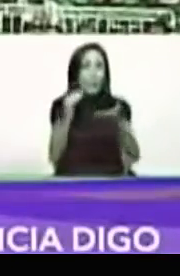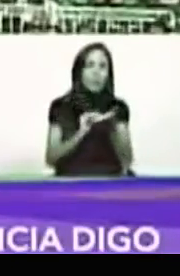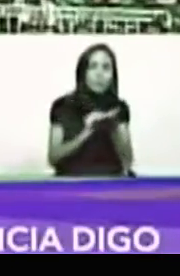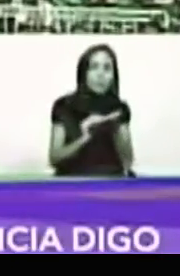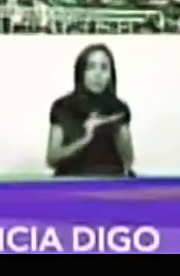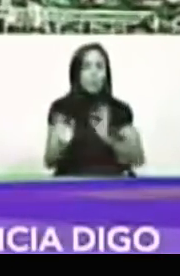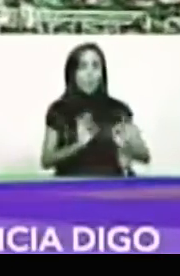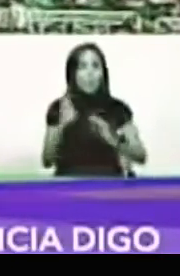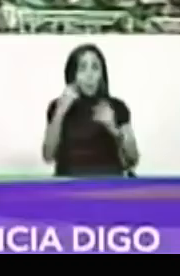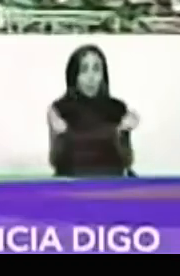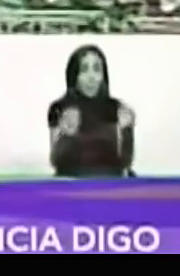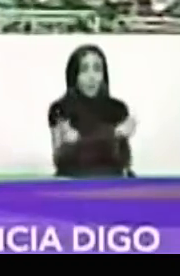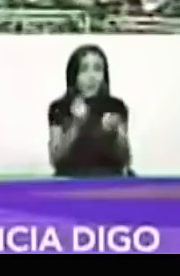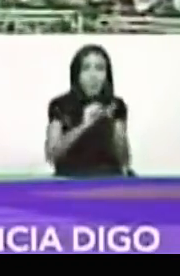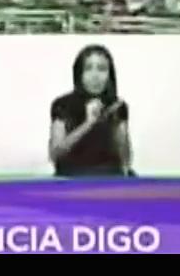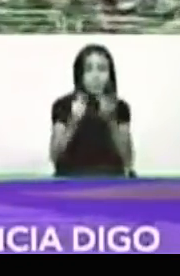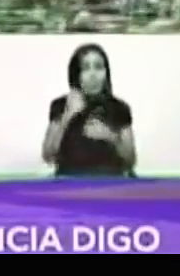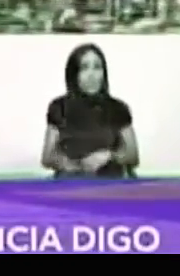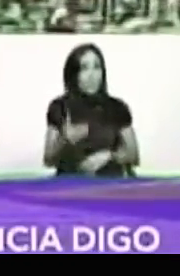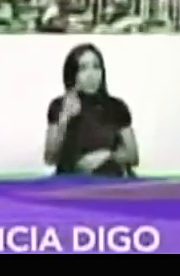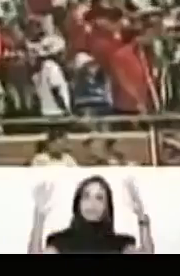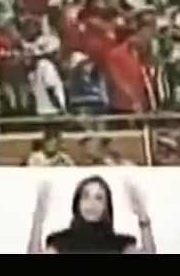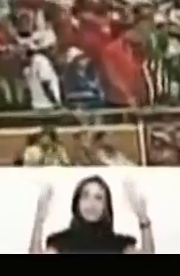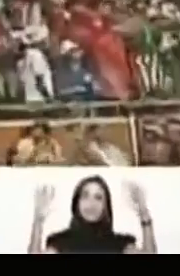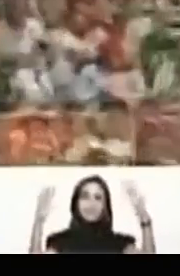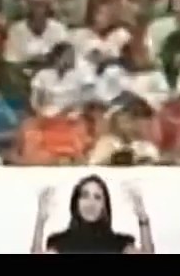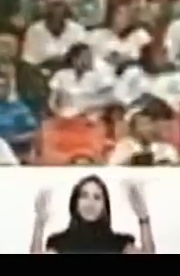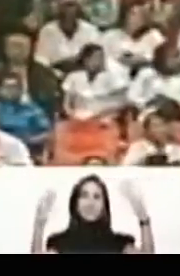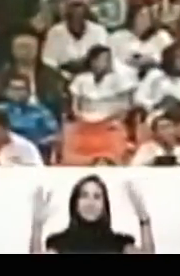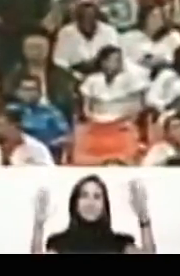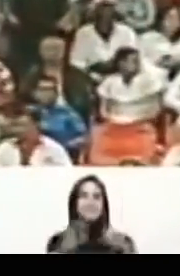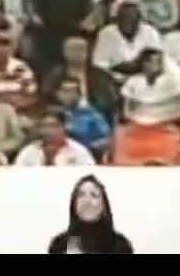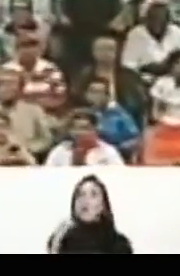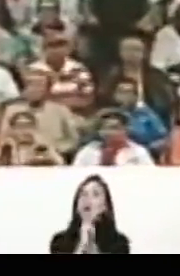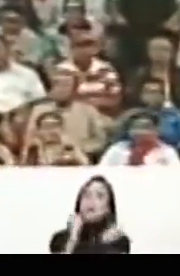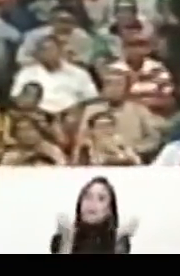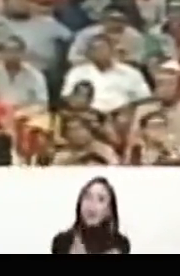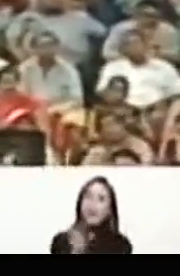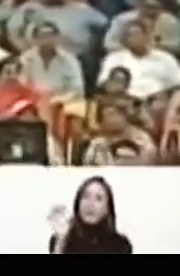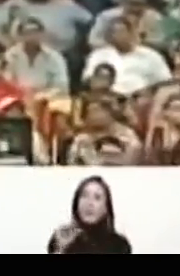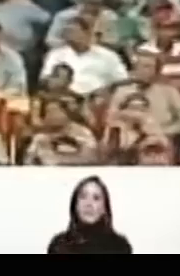Tomen nota, carajo. Muy importante lo que estoy diciendo. ¡Un nuevo comienzo!